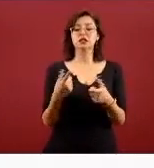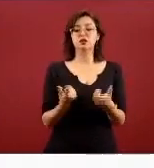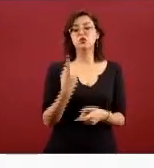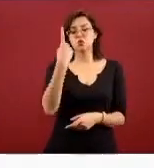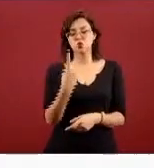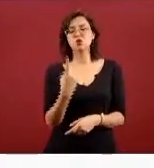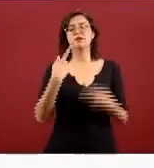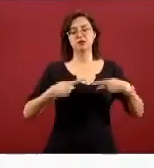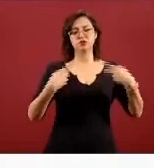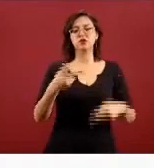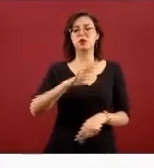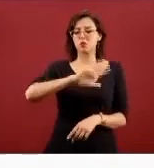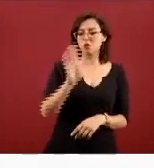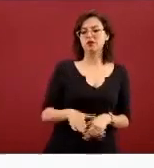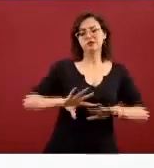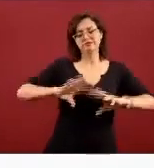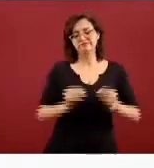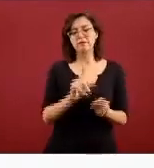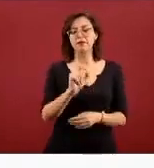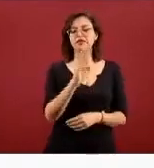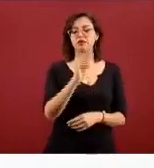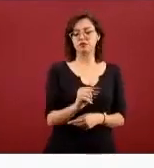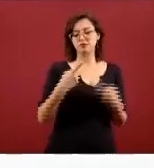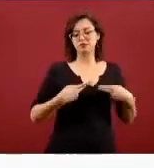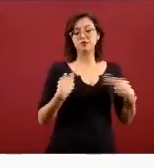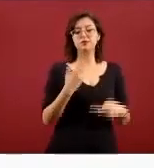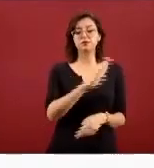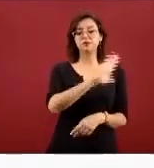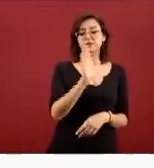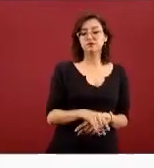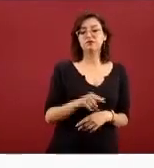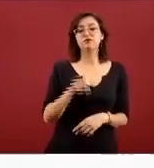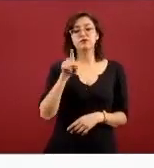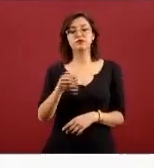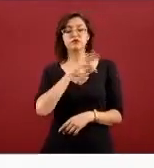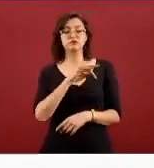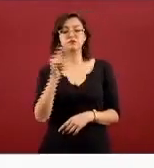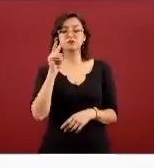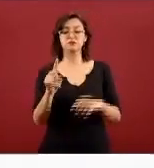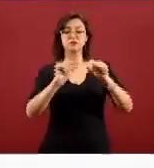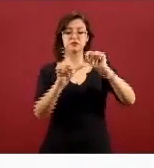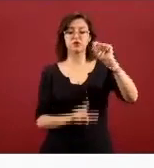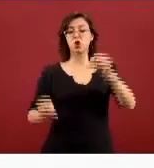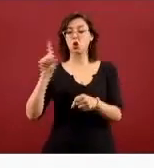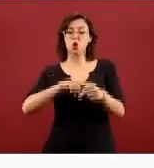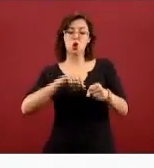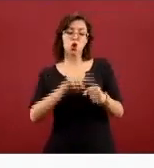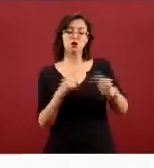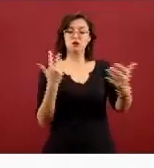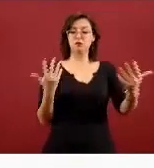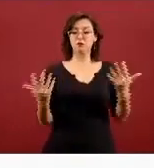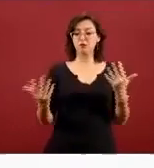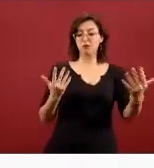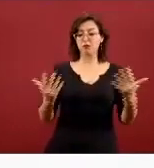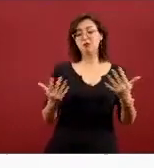una totalidad de 29. Y pueden ver ustedes la distribución en una escala de colores en el mapa, en